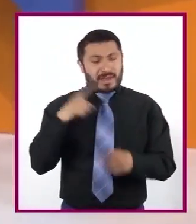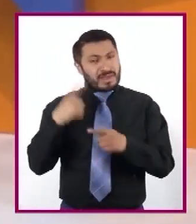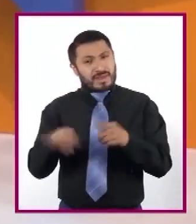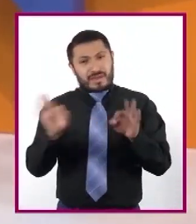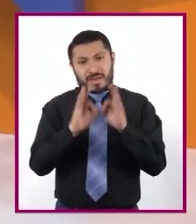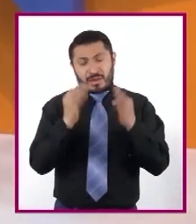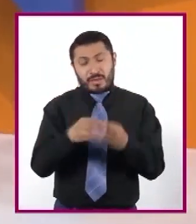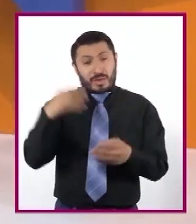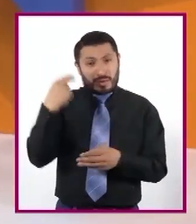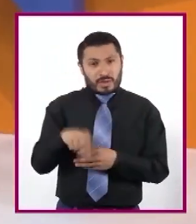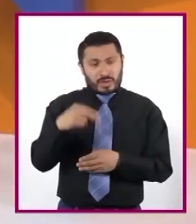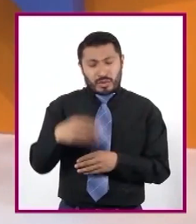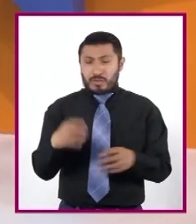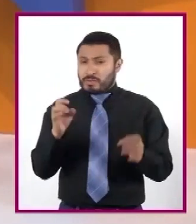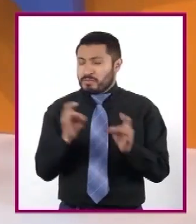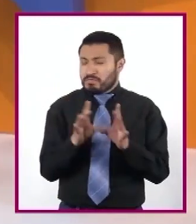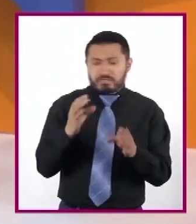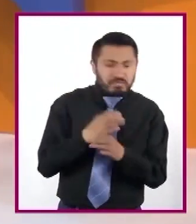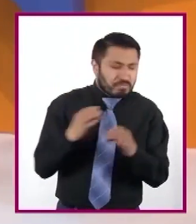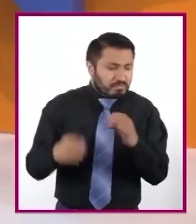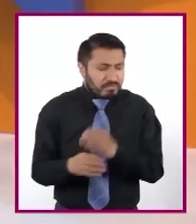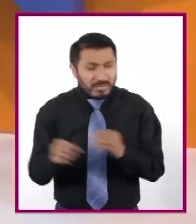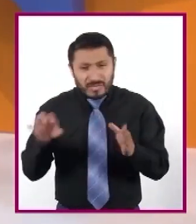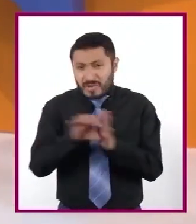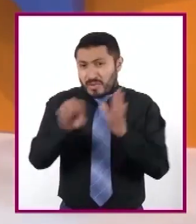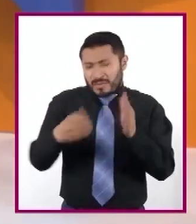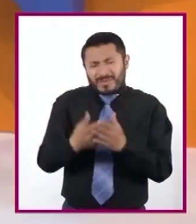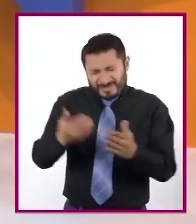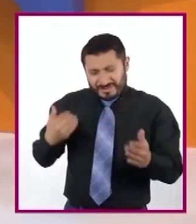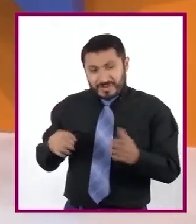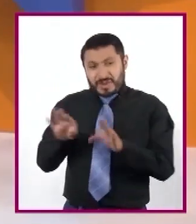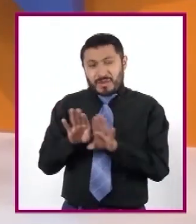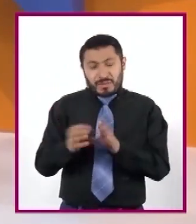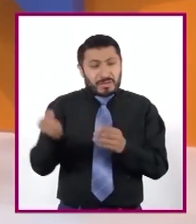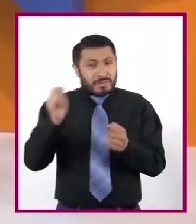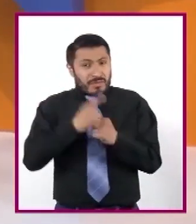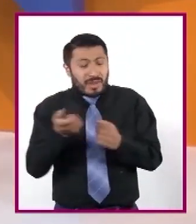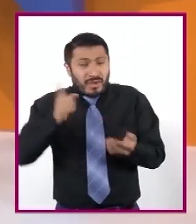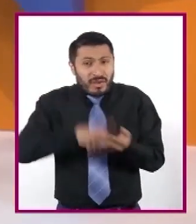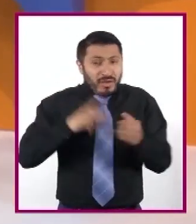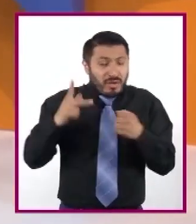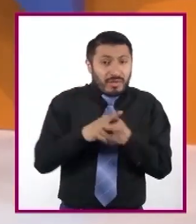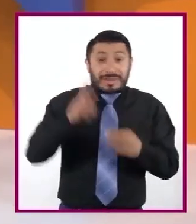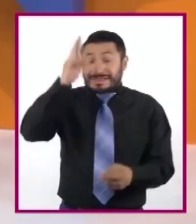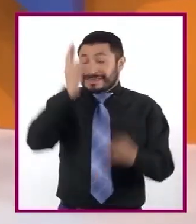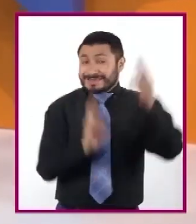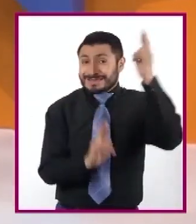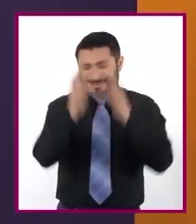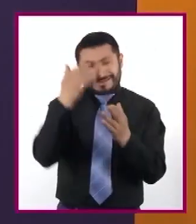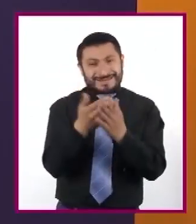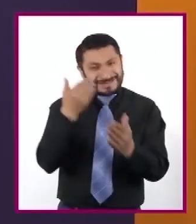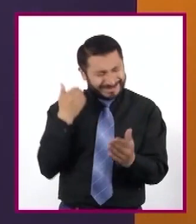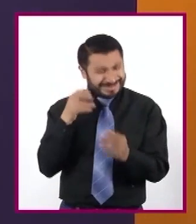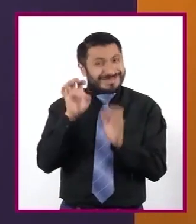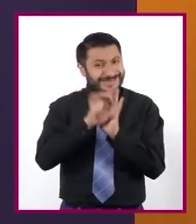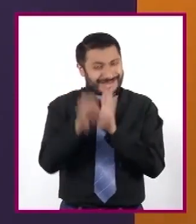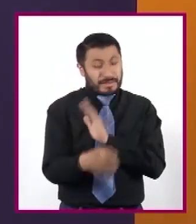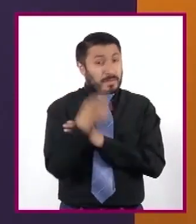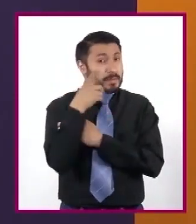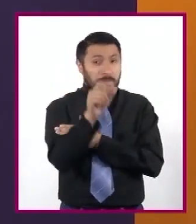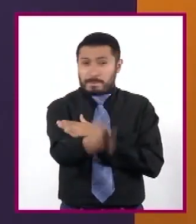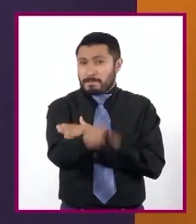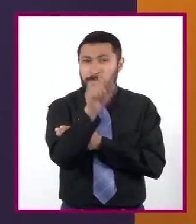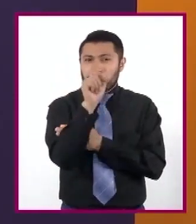como el ejemplo anterior que nos menciona un suceso ocurrido en nuestro país, la Revolución Mexicana. También